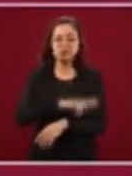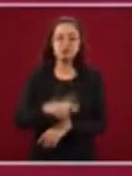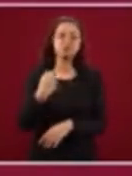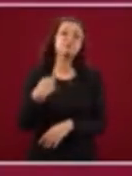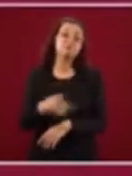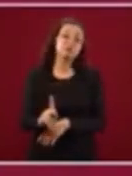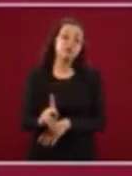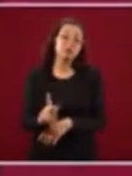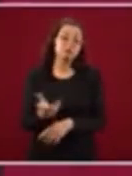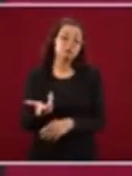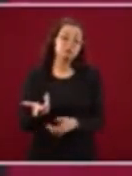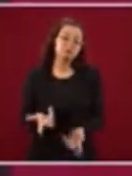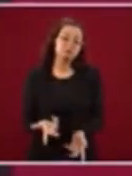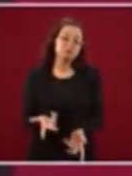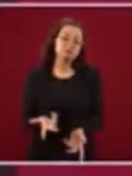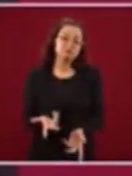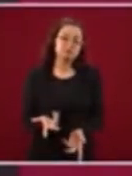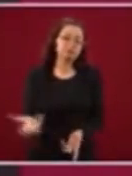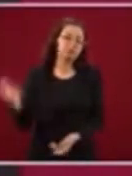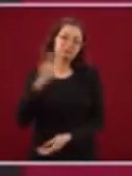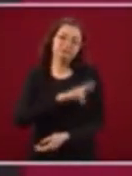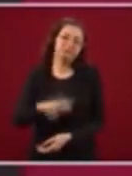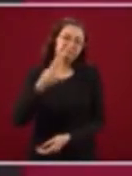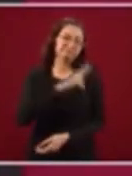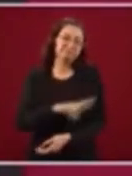sí se rentara